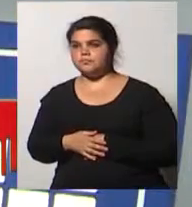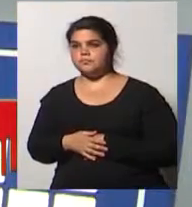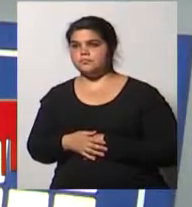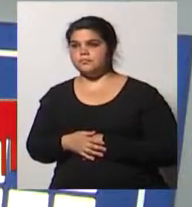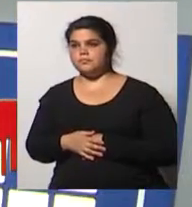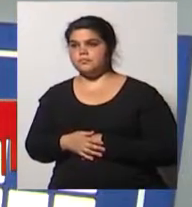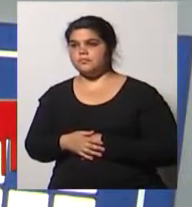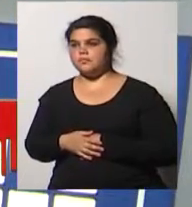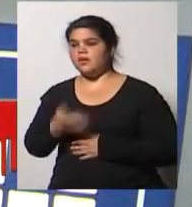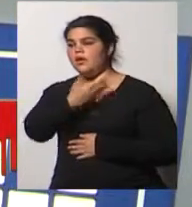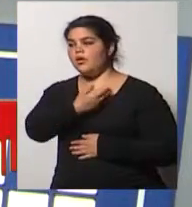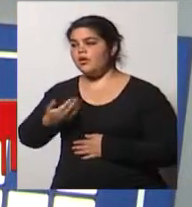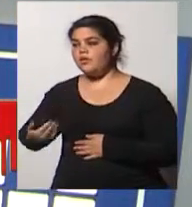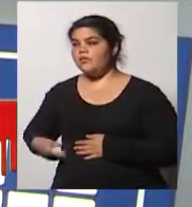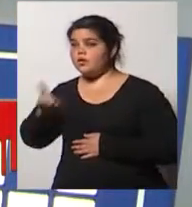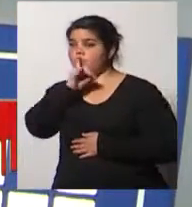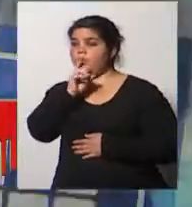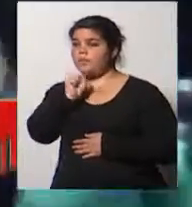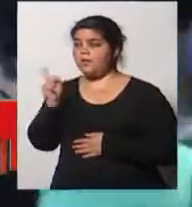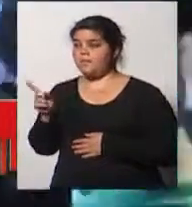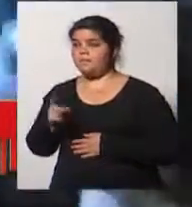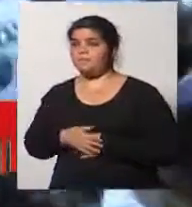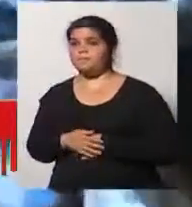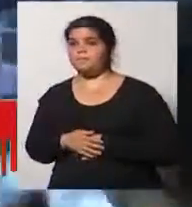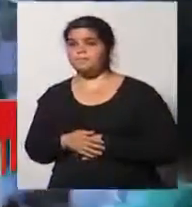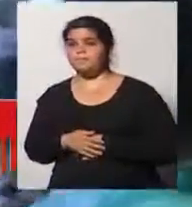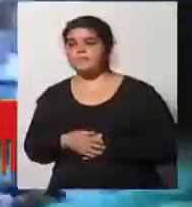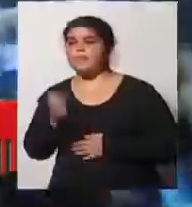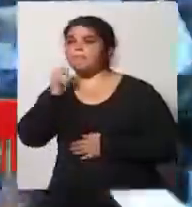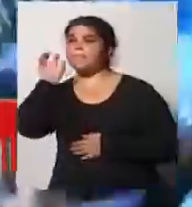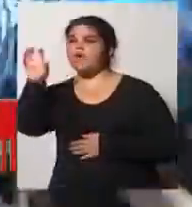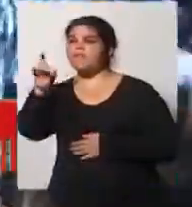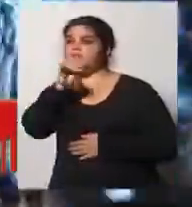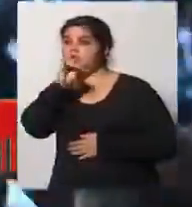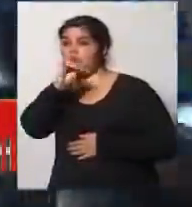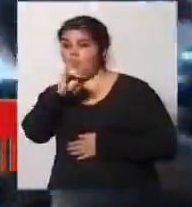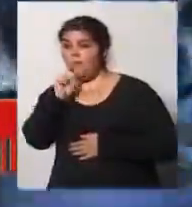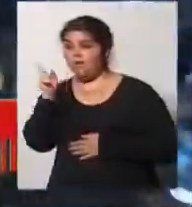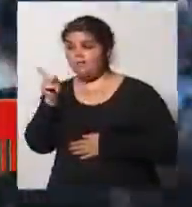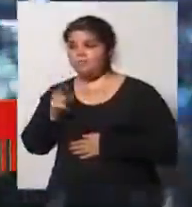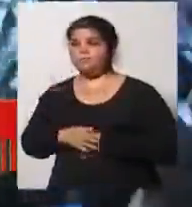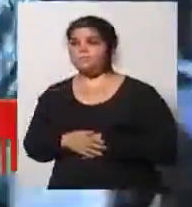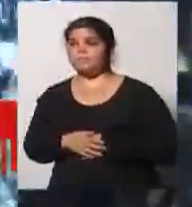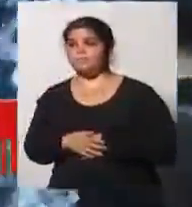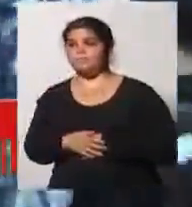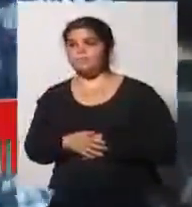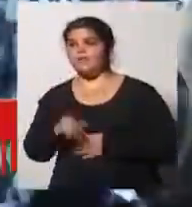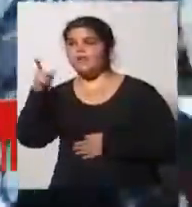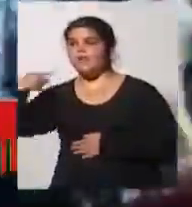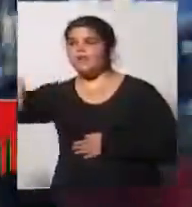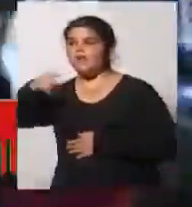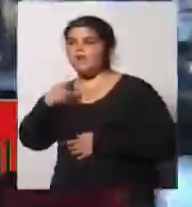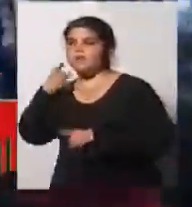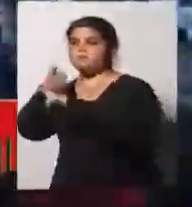el gobierno de Tucumán, si quien litiga es la provincia de Tucumán, sí, y cuestiona